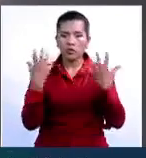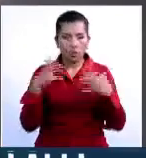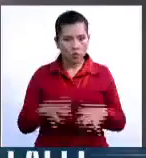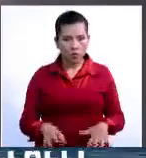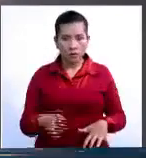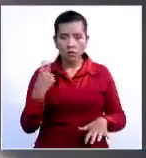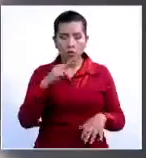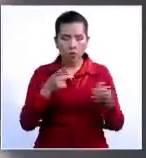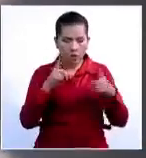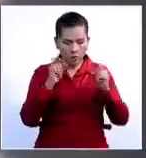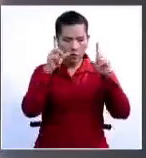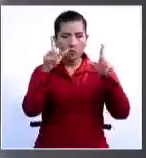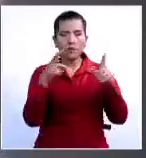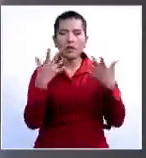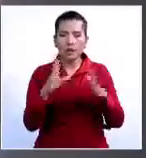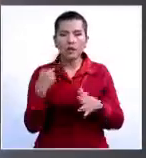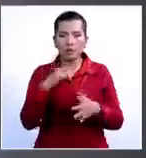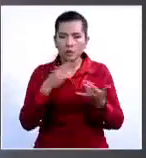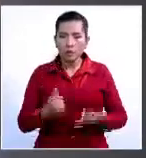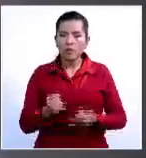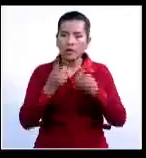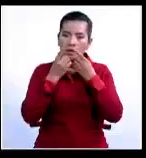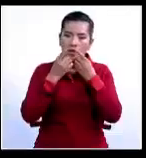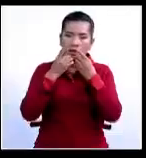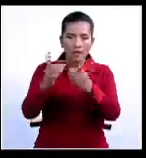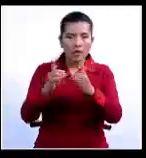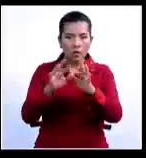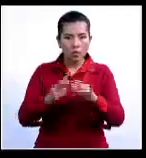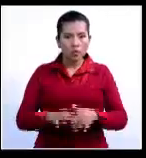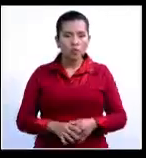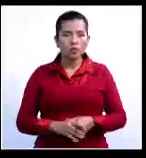al tener conocimiento, estamos realizando esta denuncia.